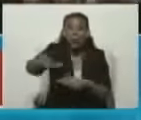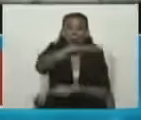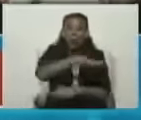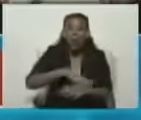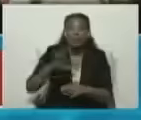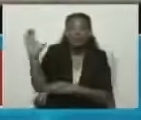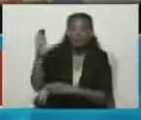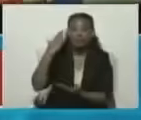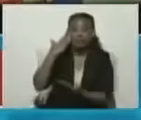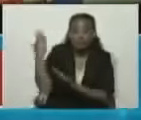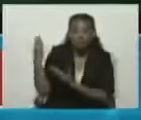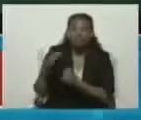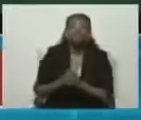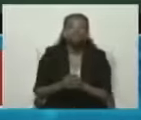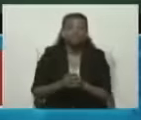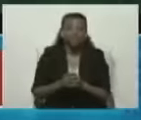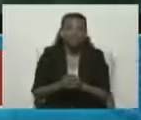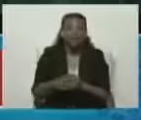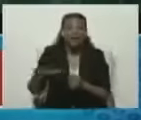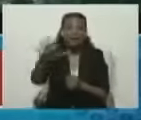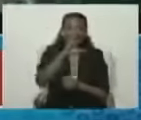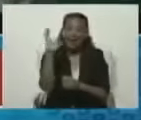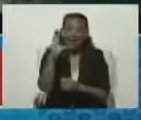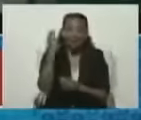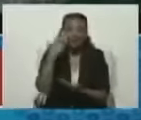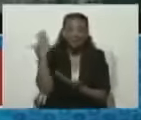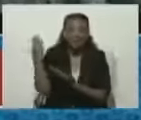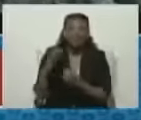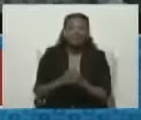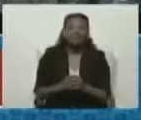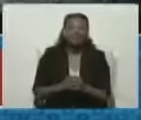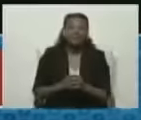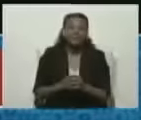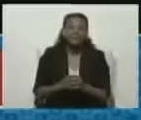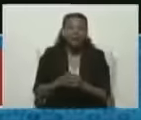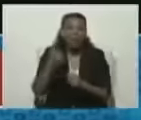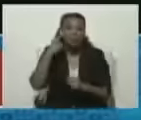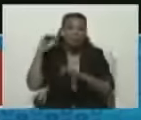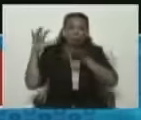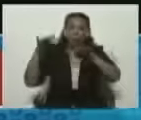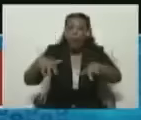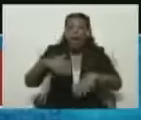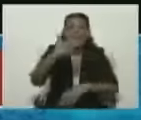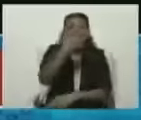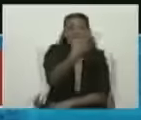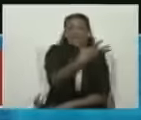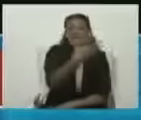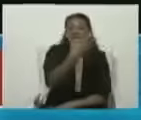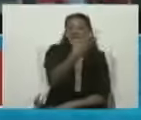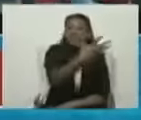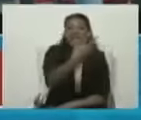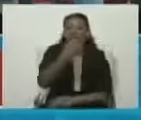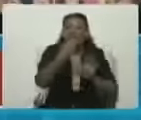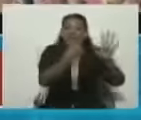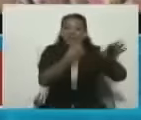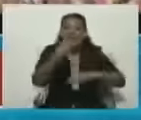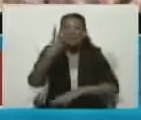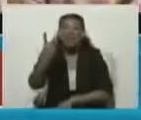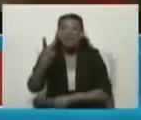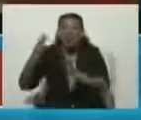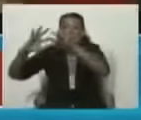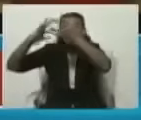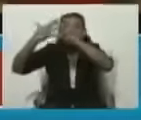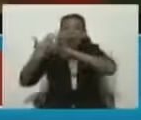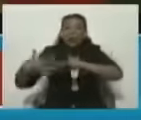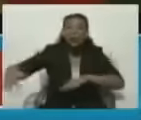municipio bolivariano Libertador, de la llamada Caracas histórica. Que bajen los 562 barrios que hay en